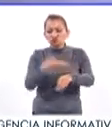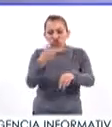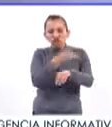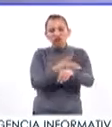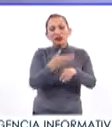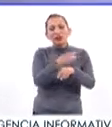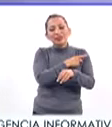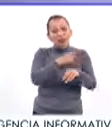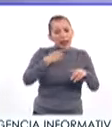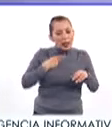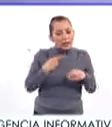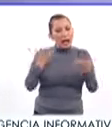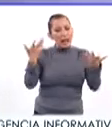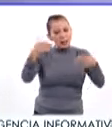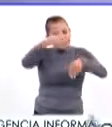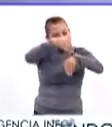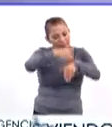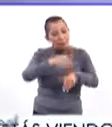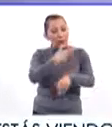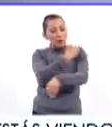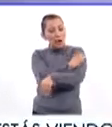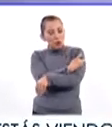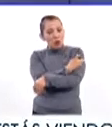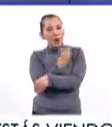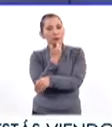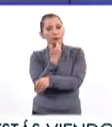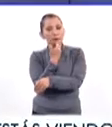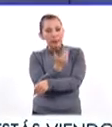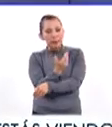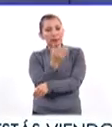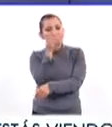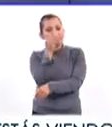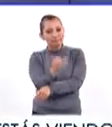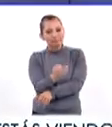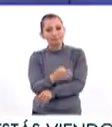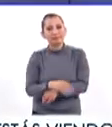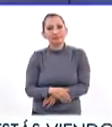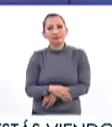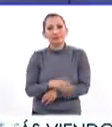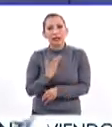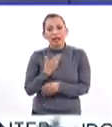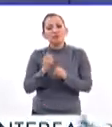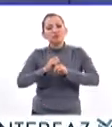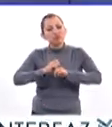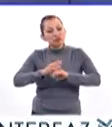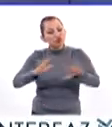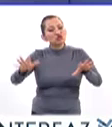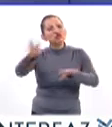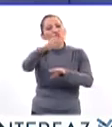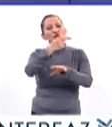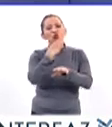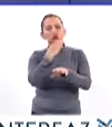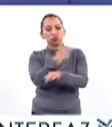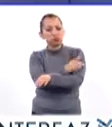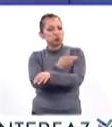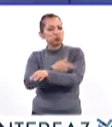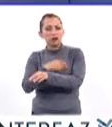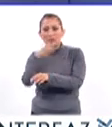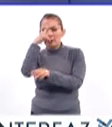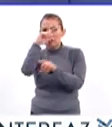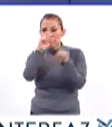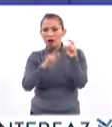procedimientos que se tienen que cumplir para que una vacuna finalmente sea aceptada y sea propagada a nivel nacional